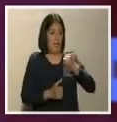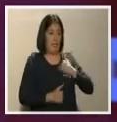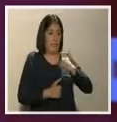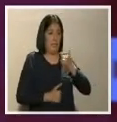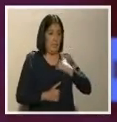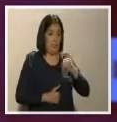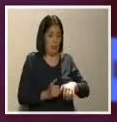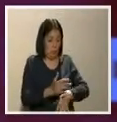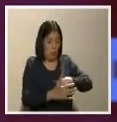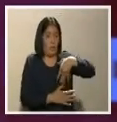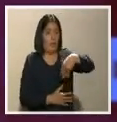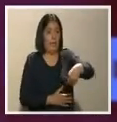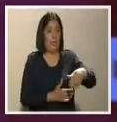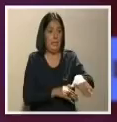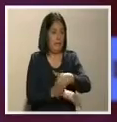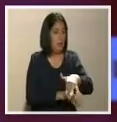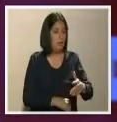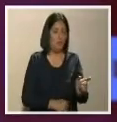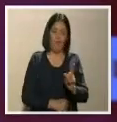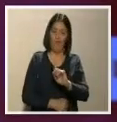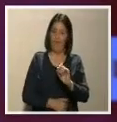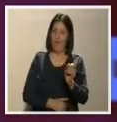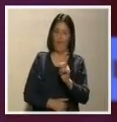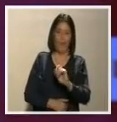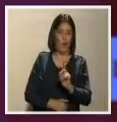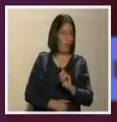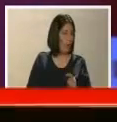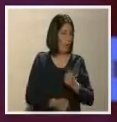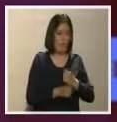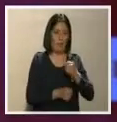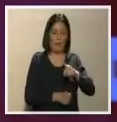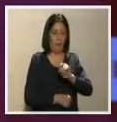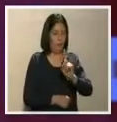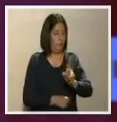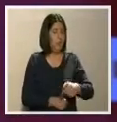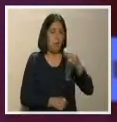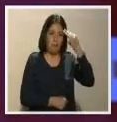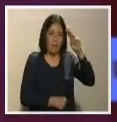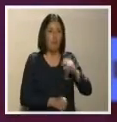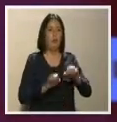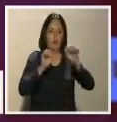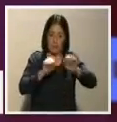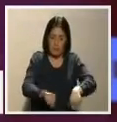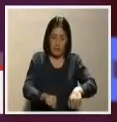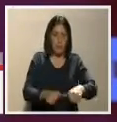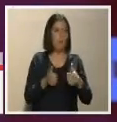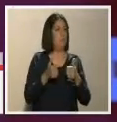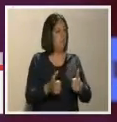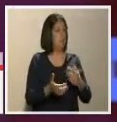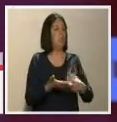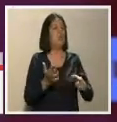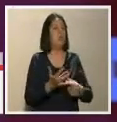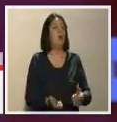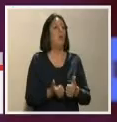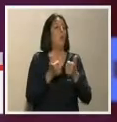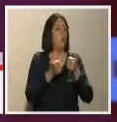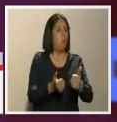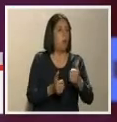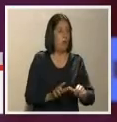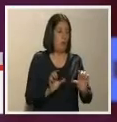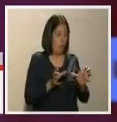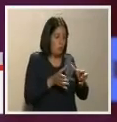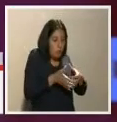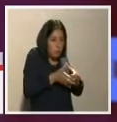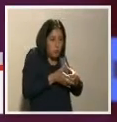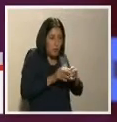lo dije hace un rato, no ha funcionado en México. Lo que sí funciona es tener buena